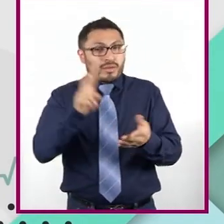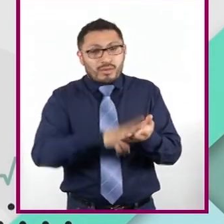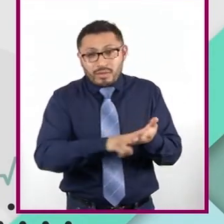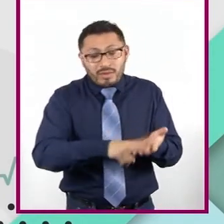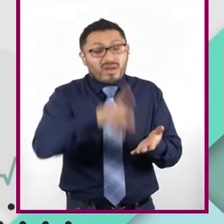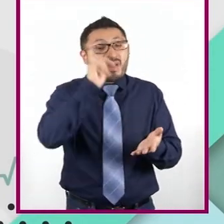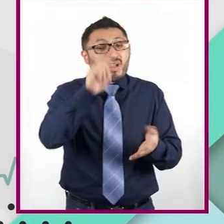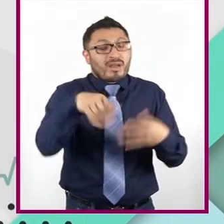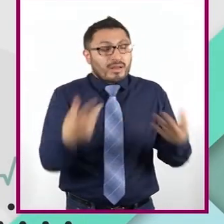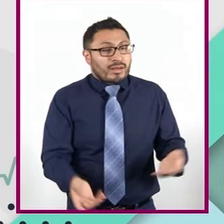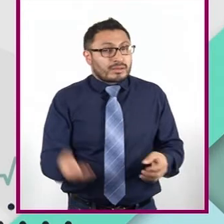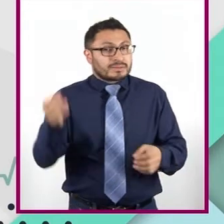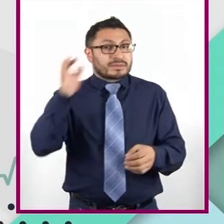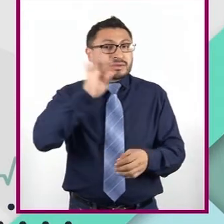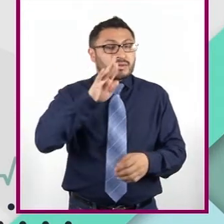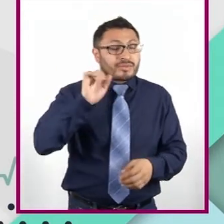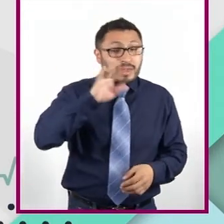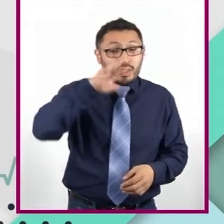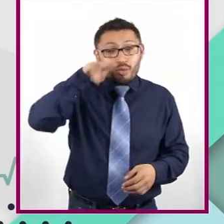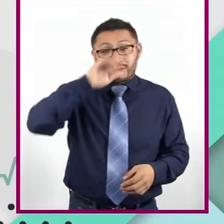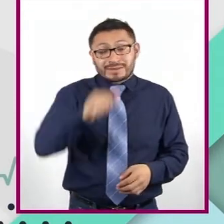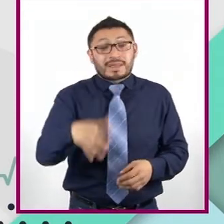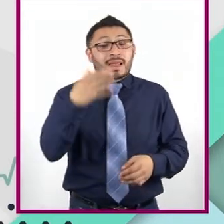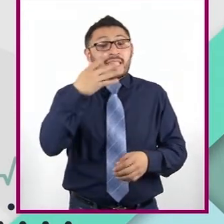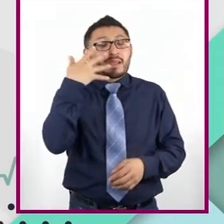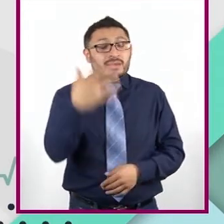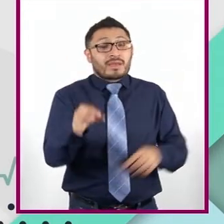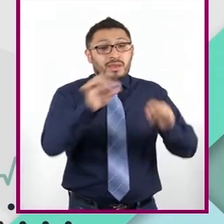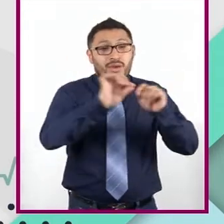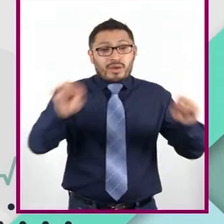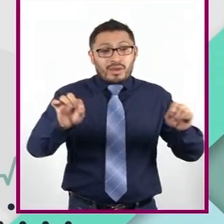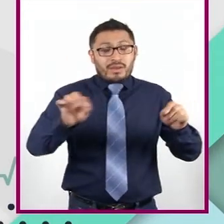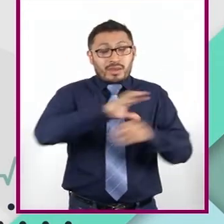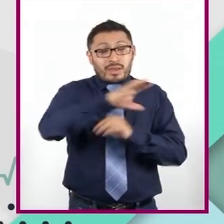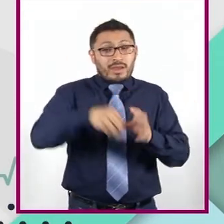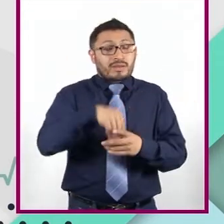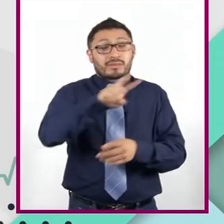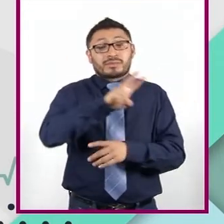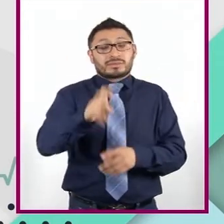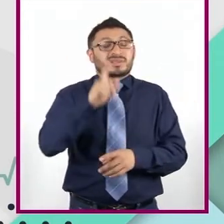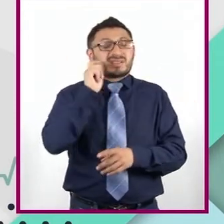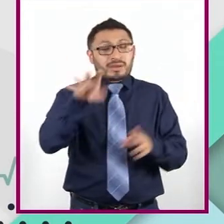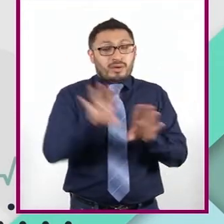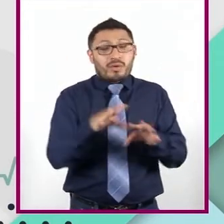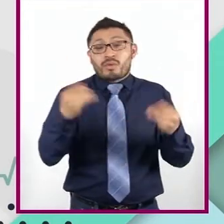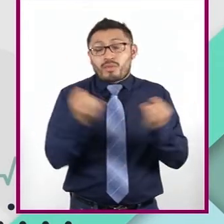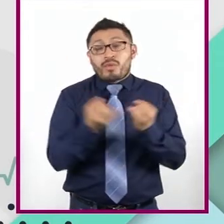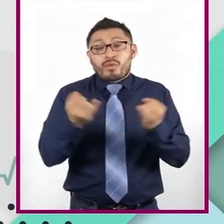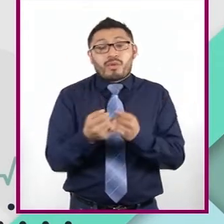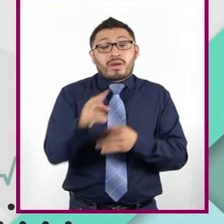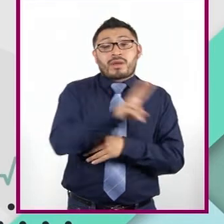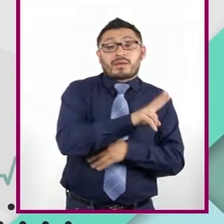es su frecuencia 55 entre el total 200, que es igual a